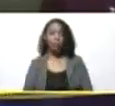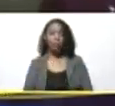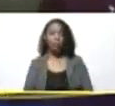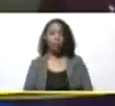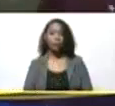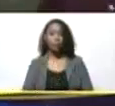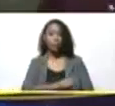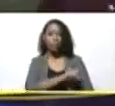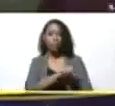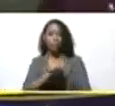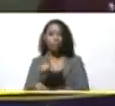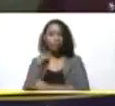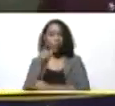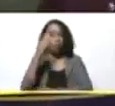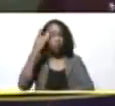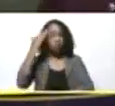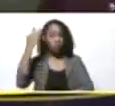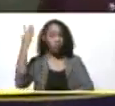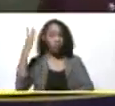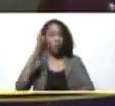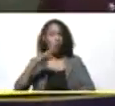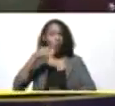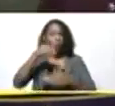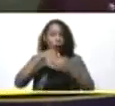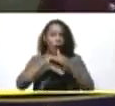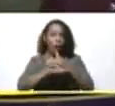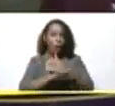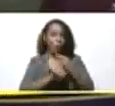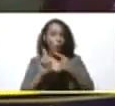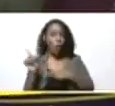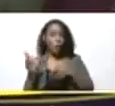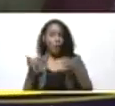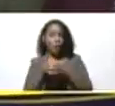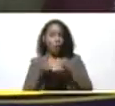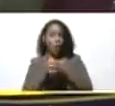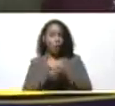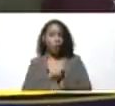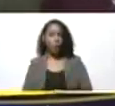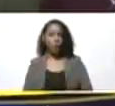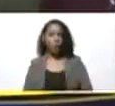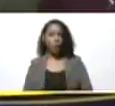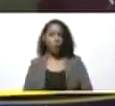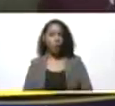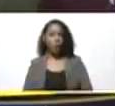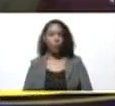Se cumplieron los sueños atesorados por esta generación.